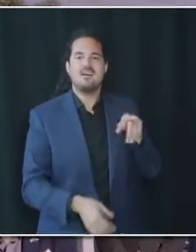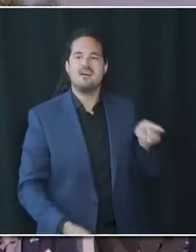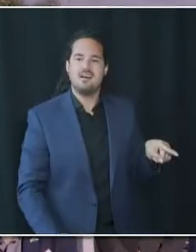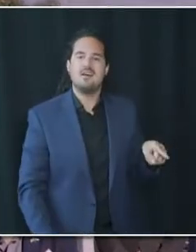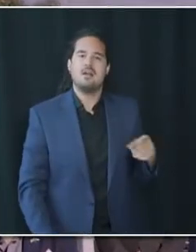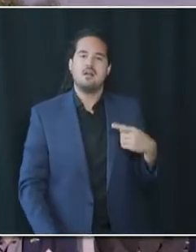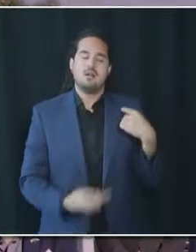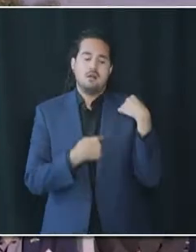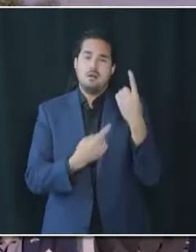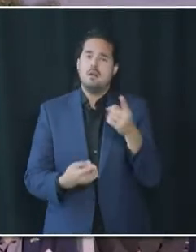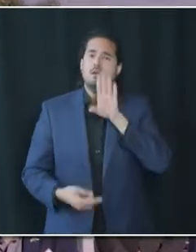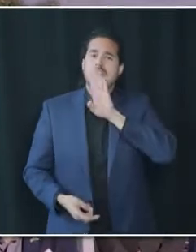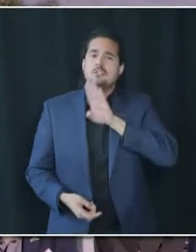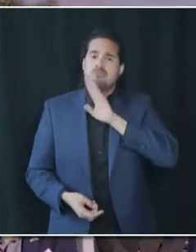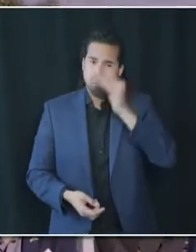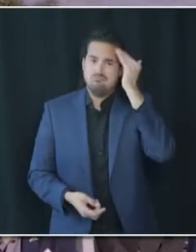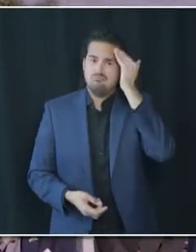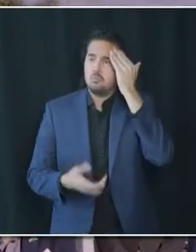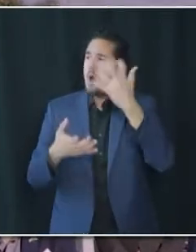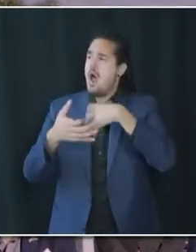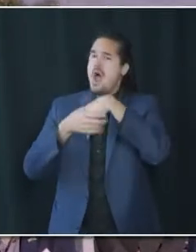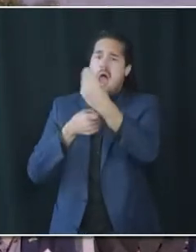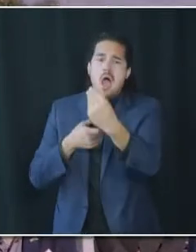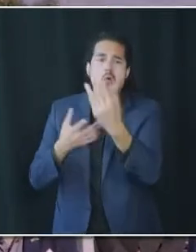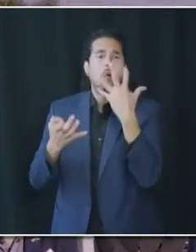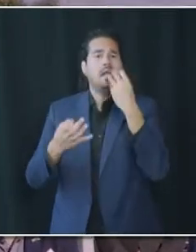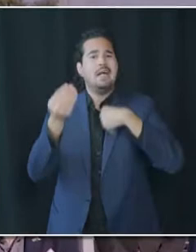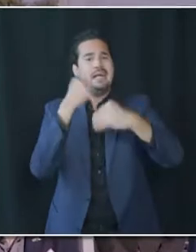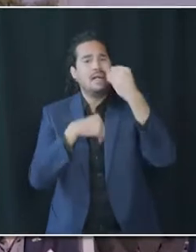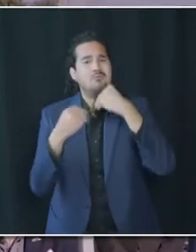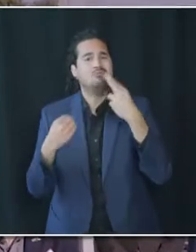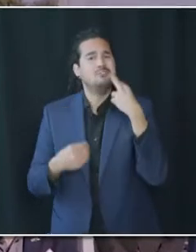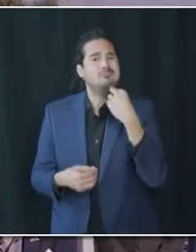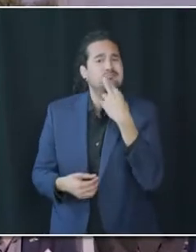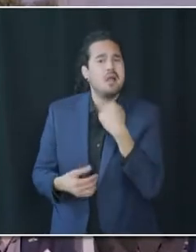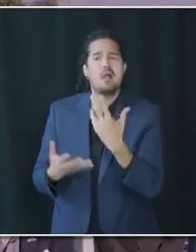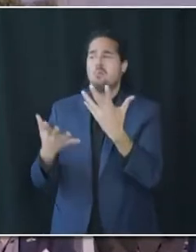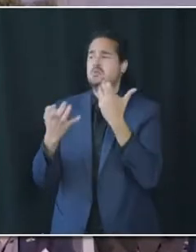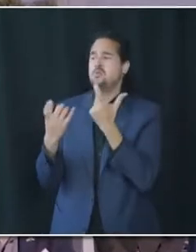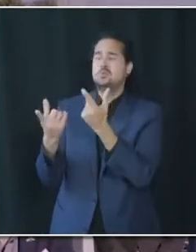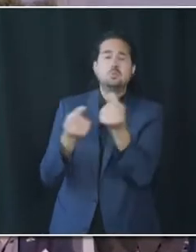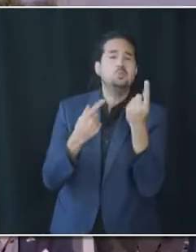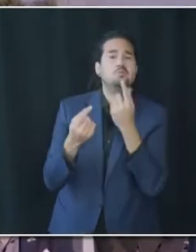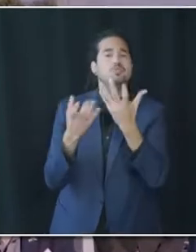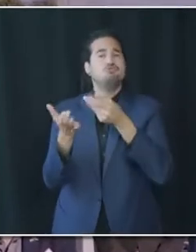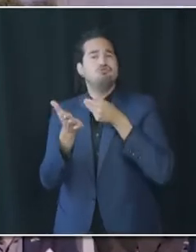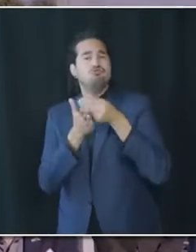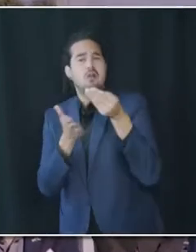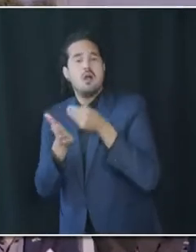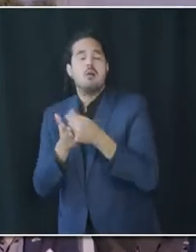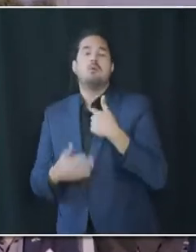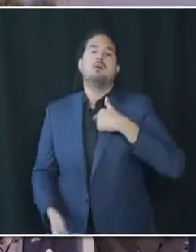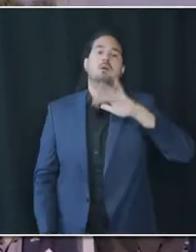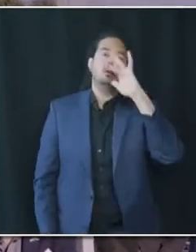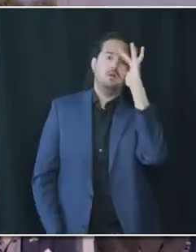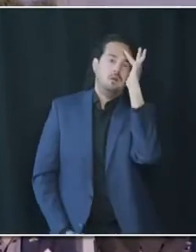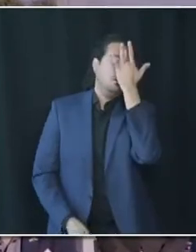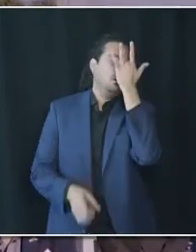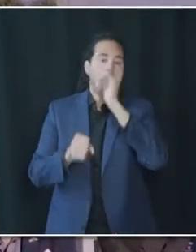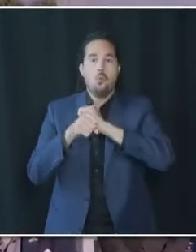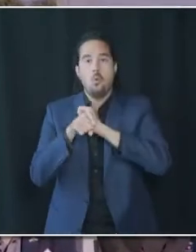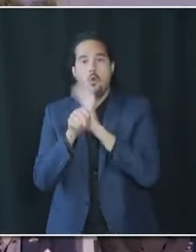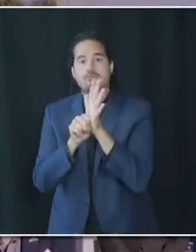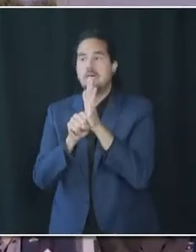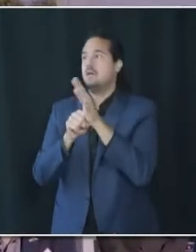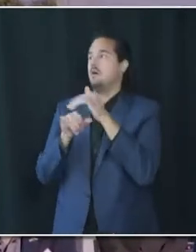queremos sentarnos afuera como ya estamos hartos de esta pandemia hartos